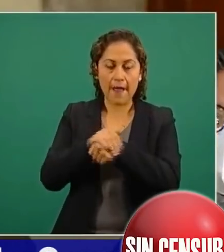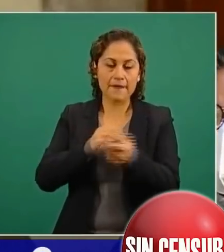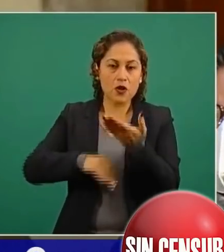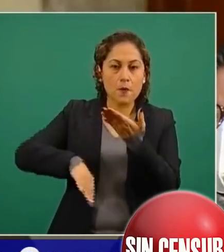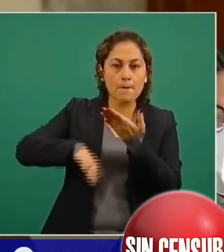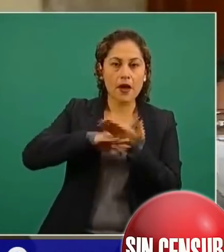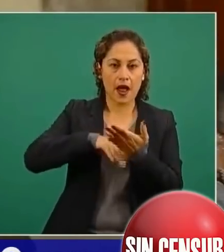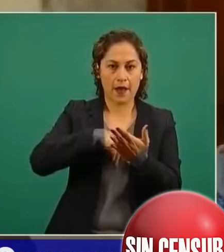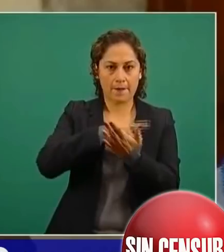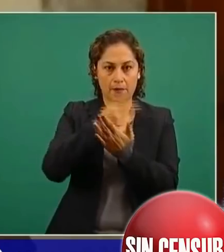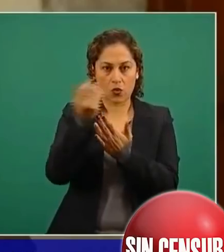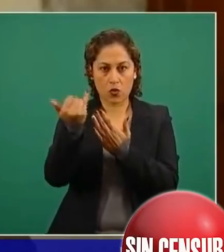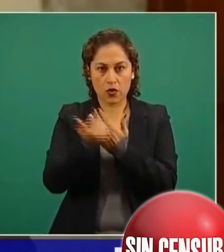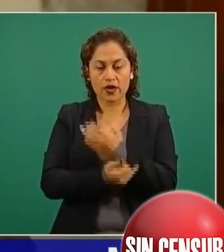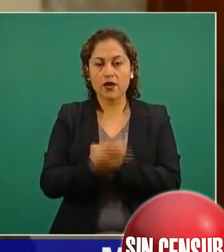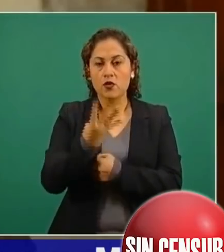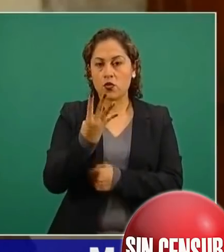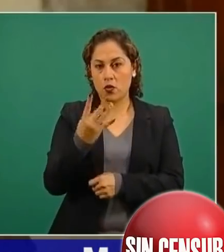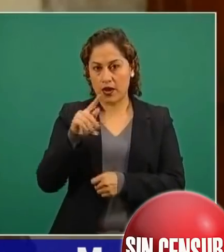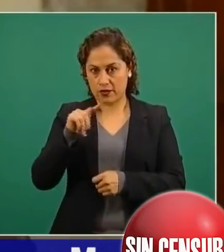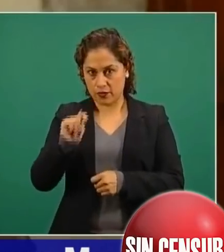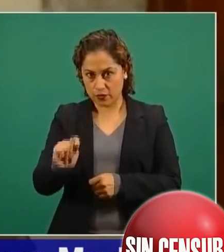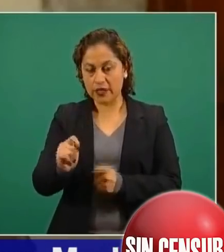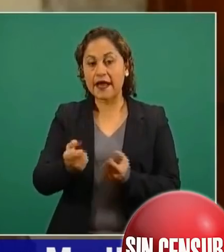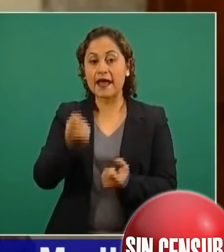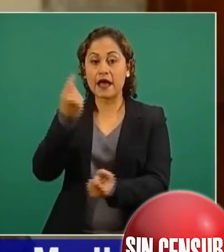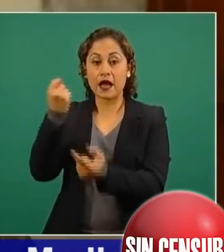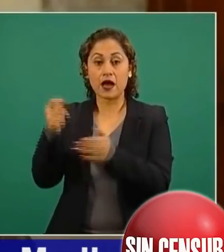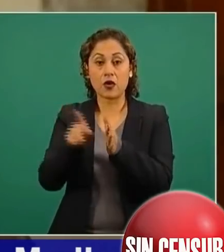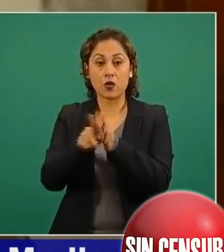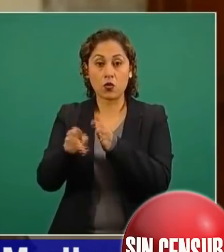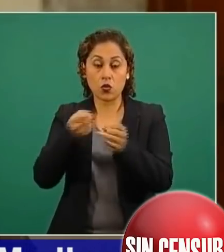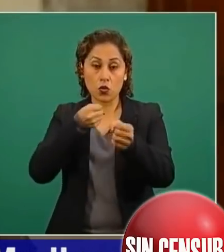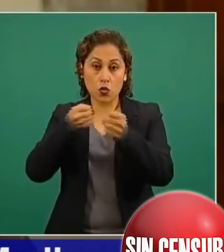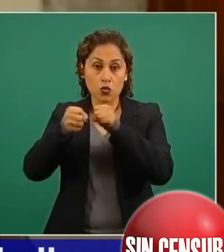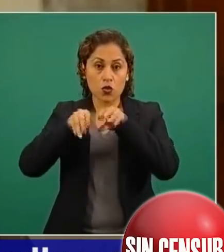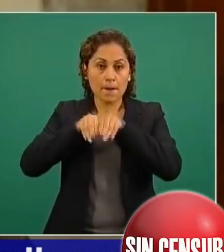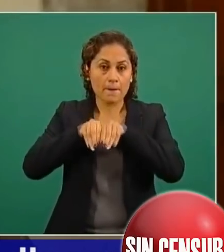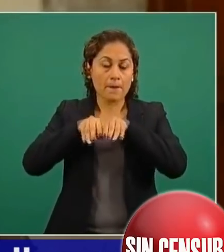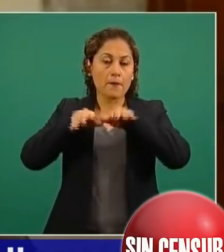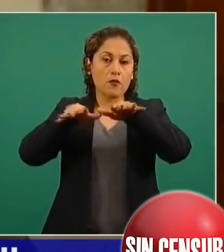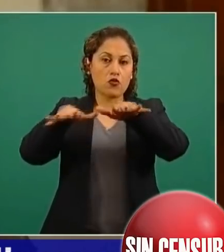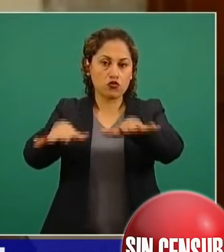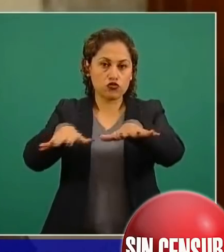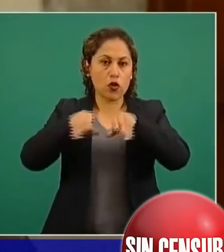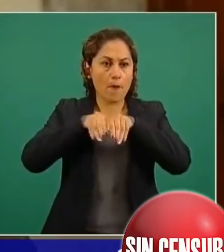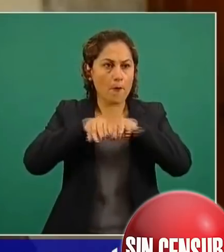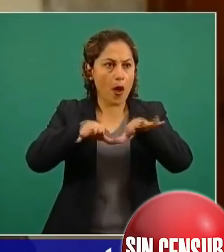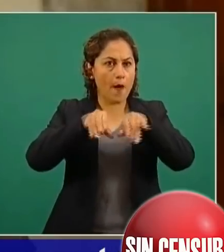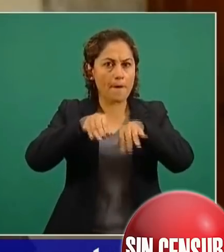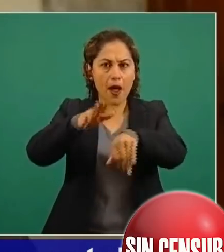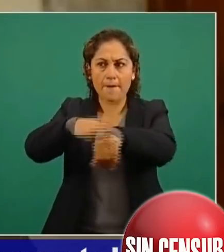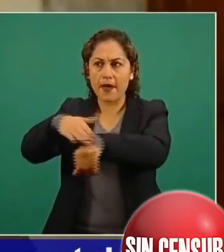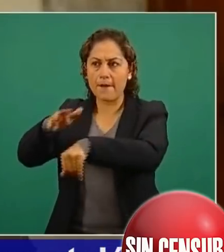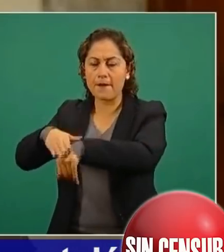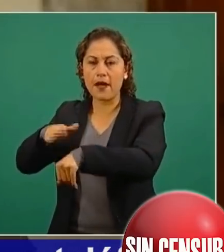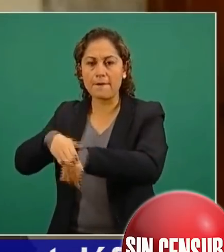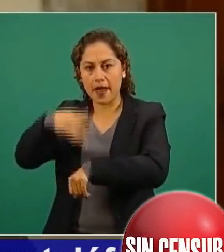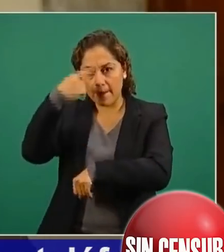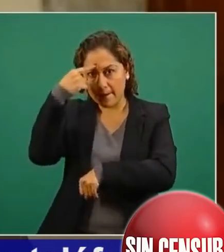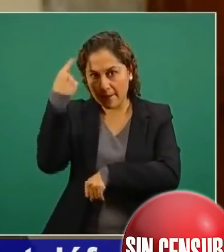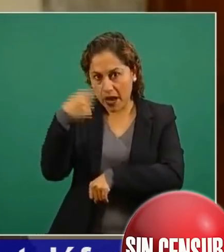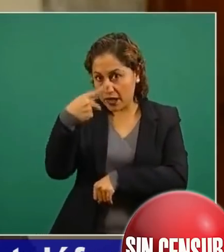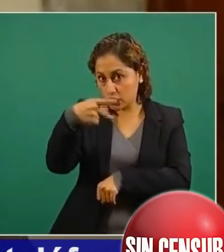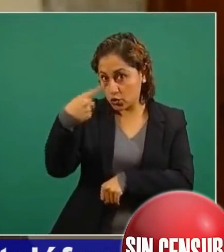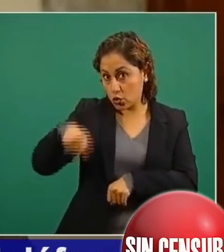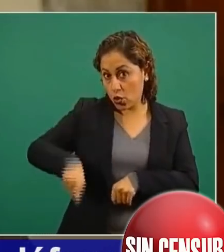los medios de comunicación pues habían desplegado una campaña de desprestigio de su gobierno, de cómo